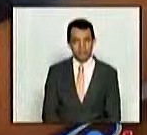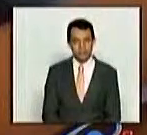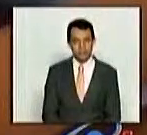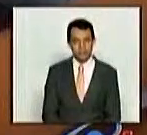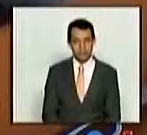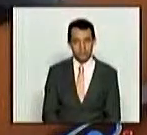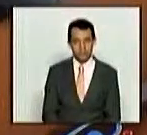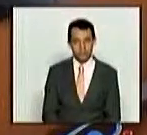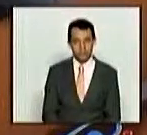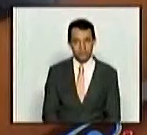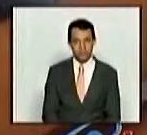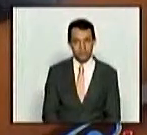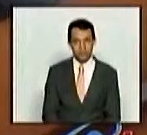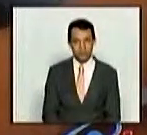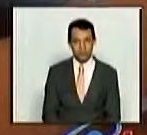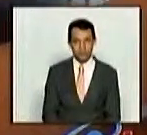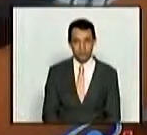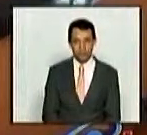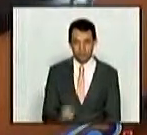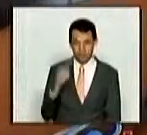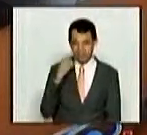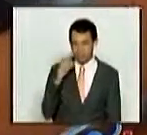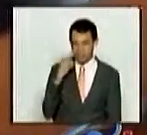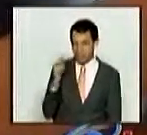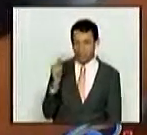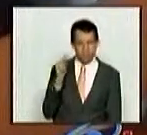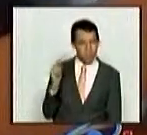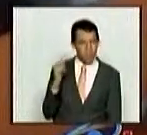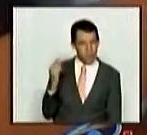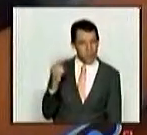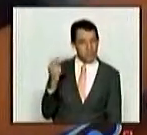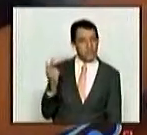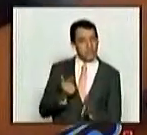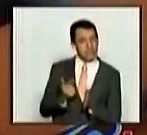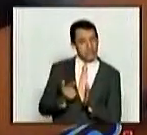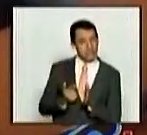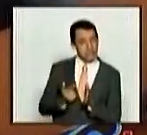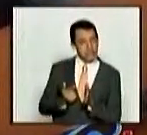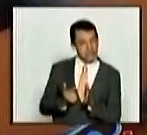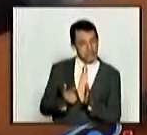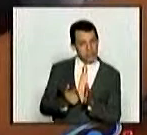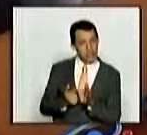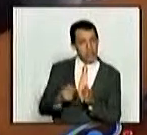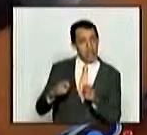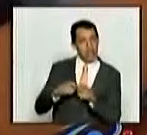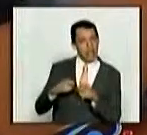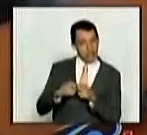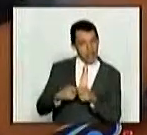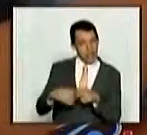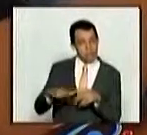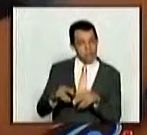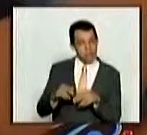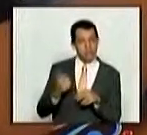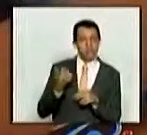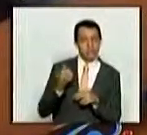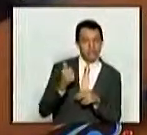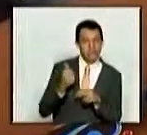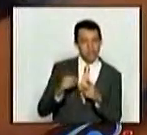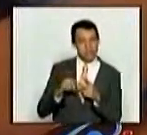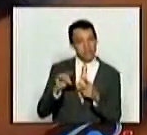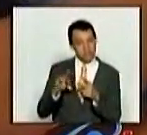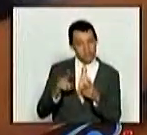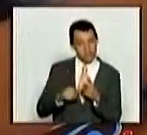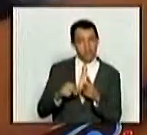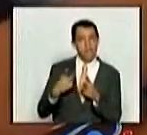Ahí la arteria me subió en este dedo y ahí estoy aplicando el láser. De acuerdo a la intensidad de ese paciente, le puedo poner 10, 15,